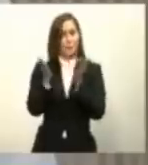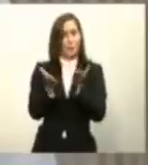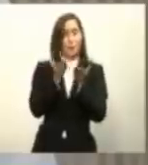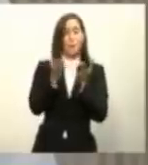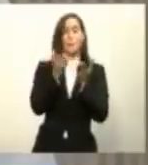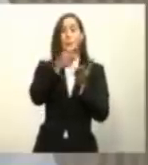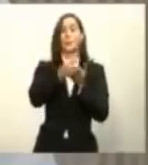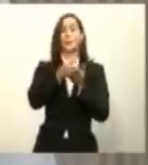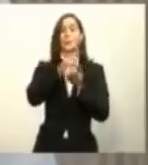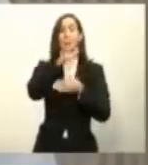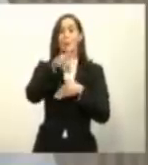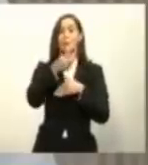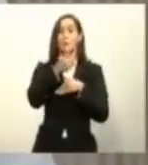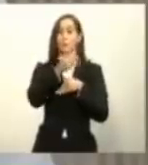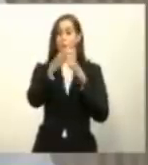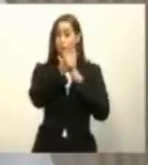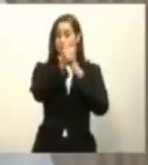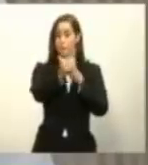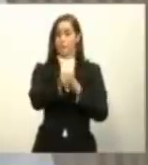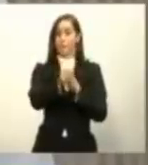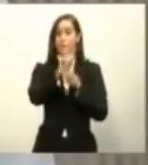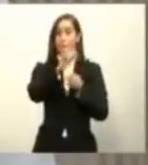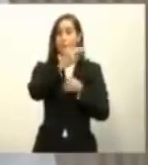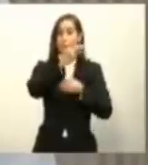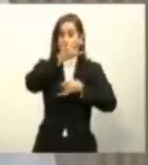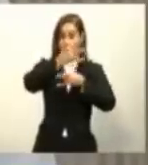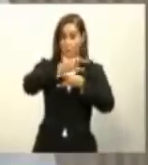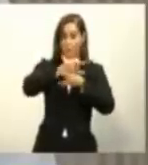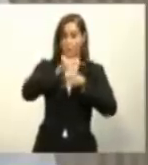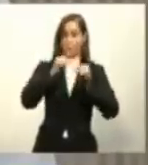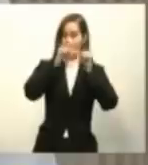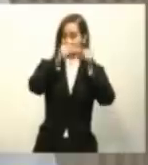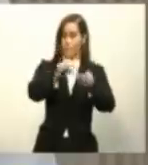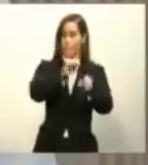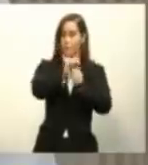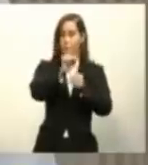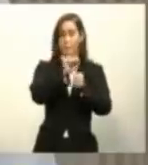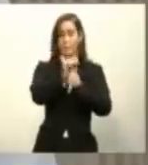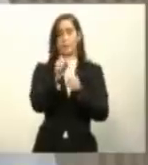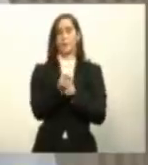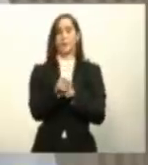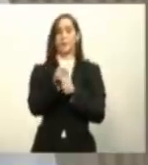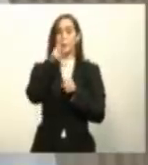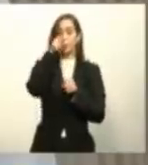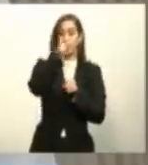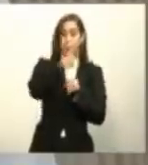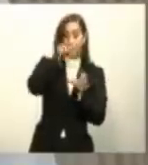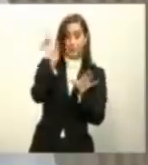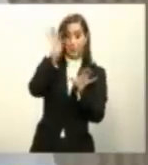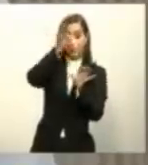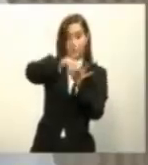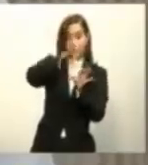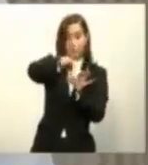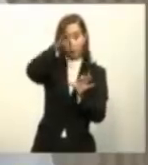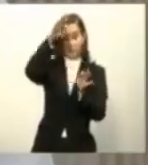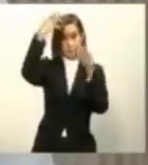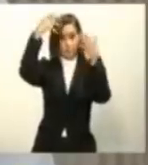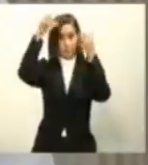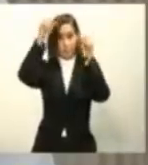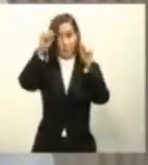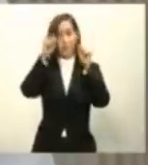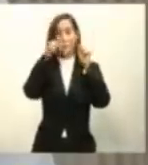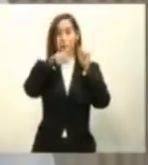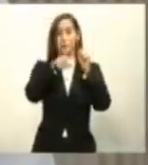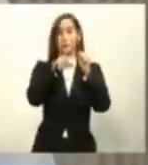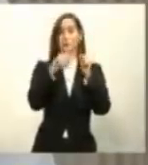autoridades haitianas a trabajar para asegurar que este proceso cumpla con las aspiraciones del